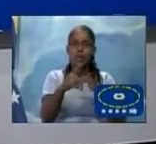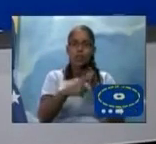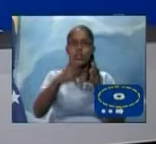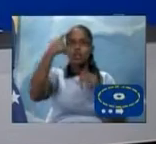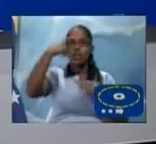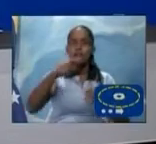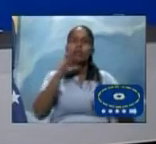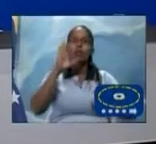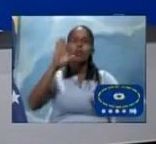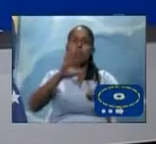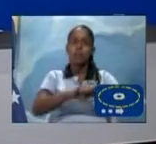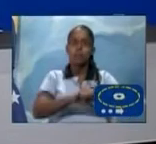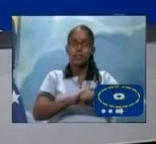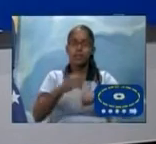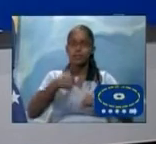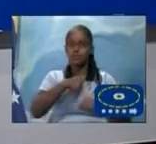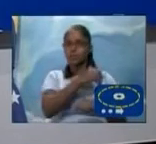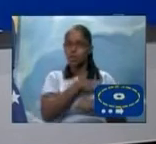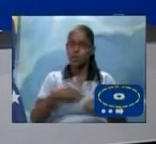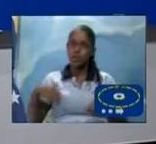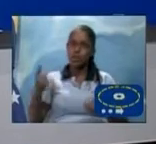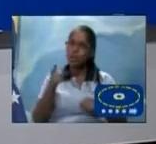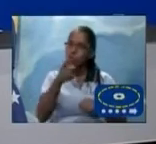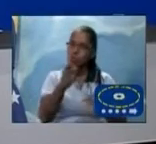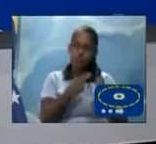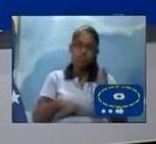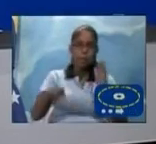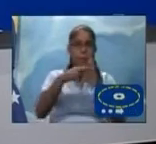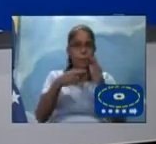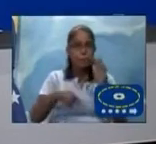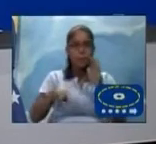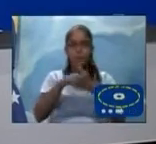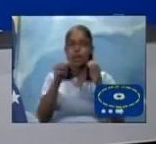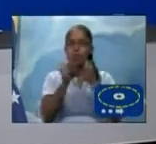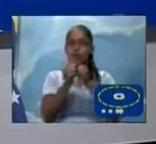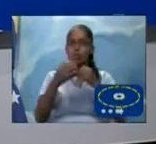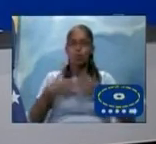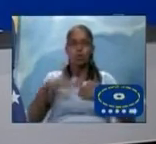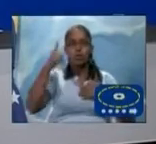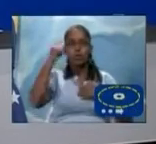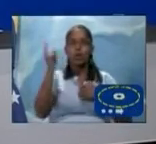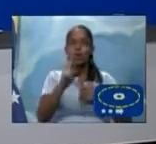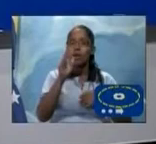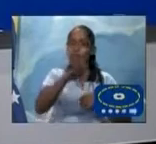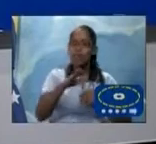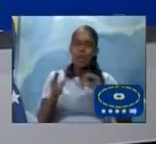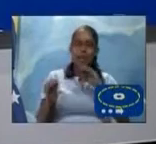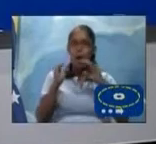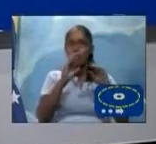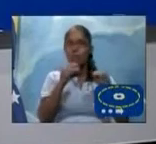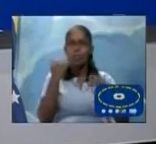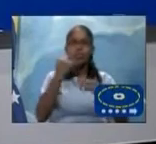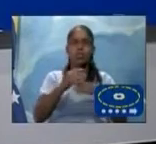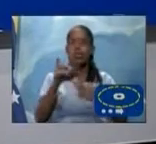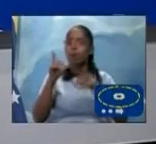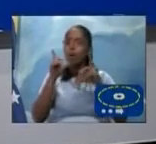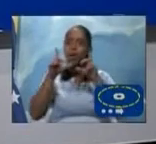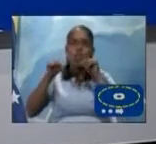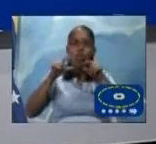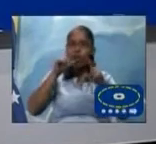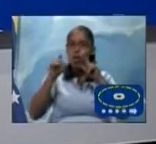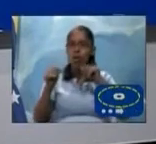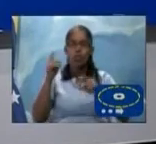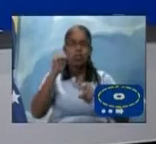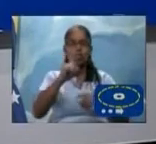serán cumplidas. Yo quiero que usted repita conmigo para no estar hablando así como un loro parado en la punta